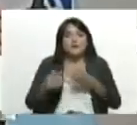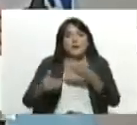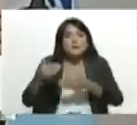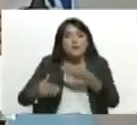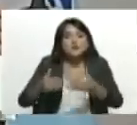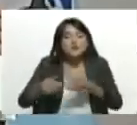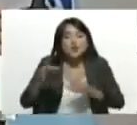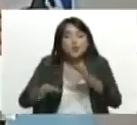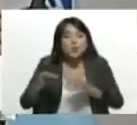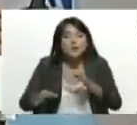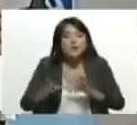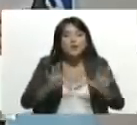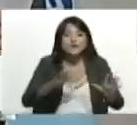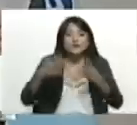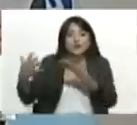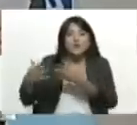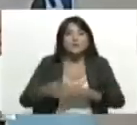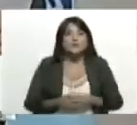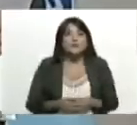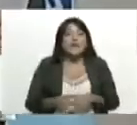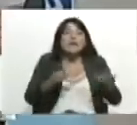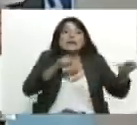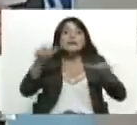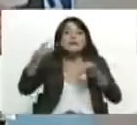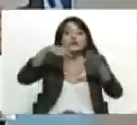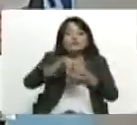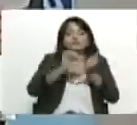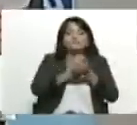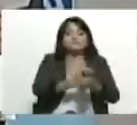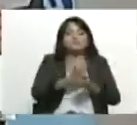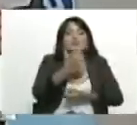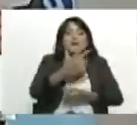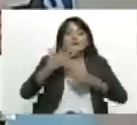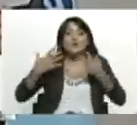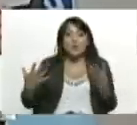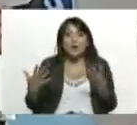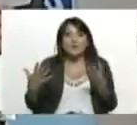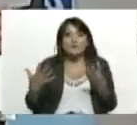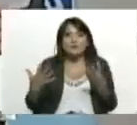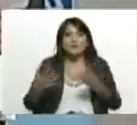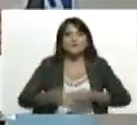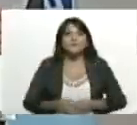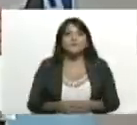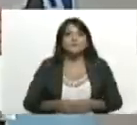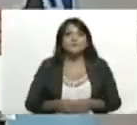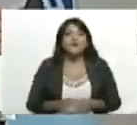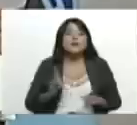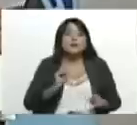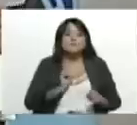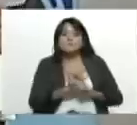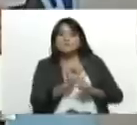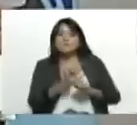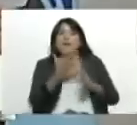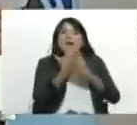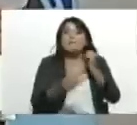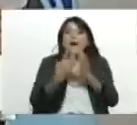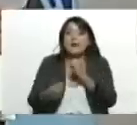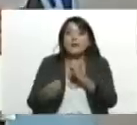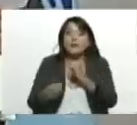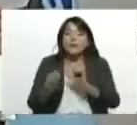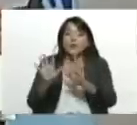diecinueve acusado que han sido condenados ya treinta y nueve con órdenes de aprehensión prófugos de la justicia